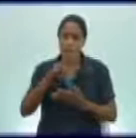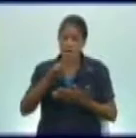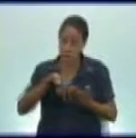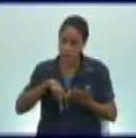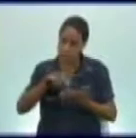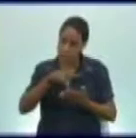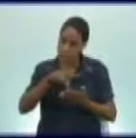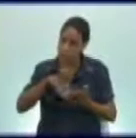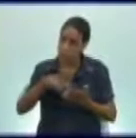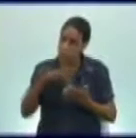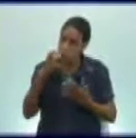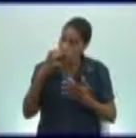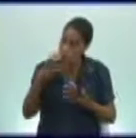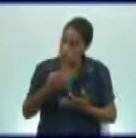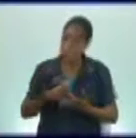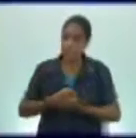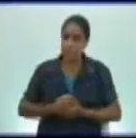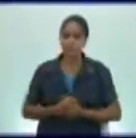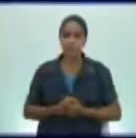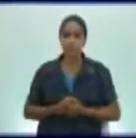y llevarlos a sus libretas.